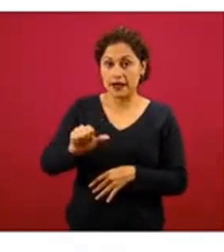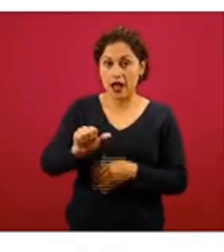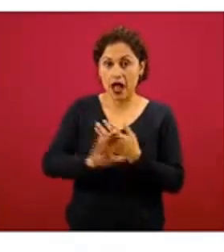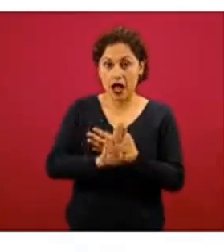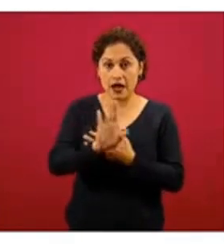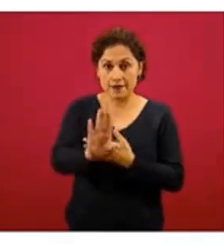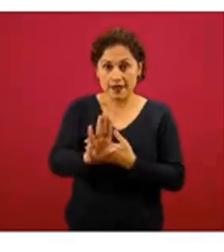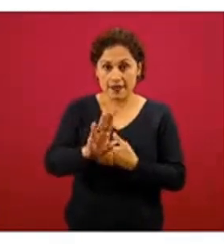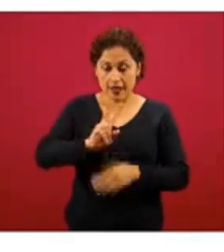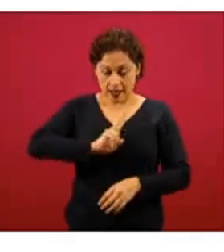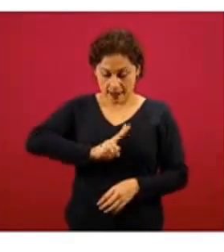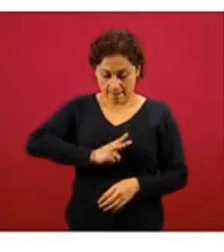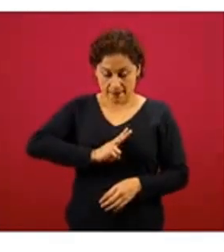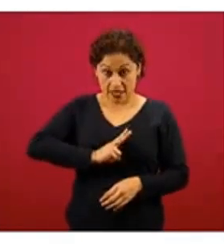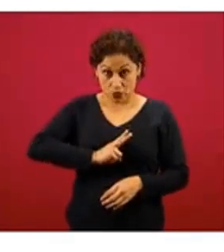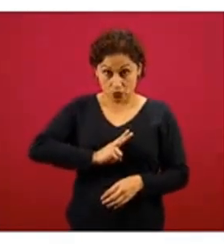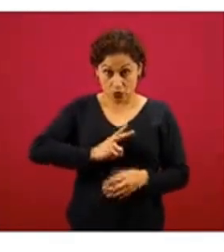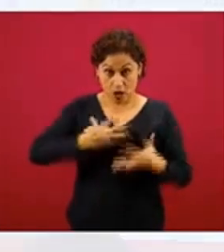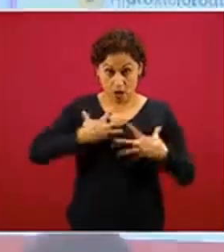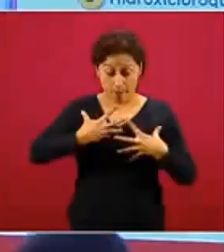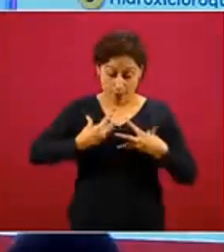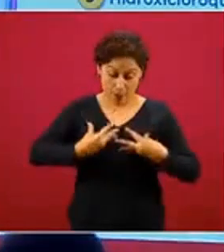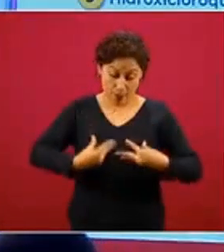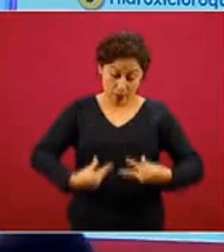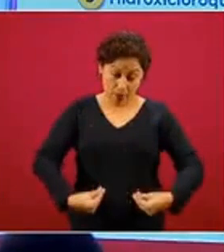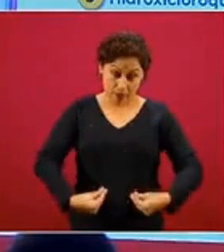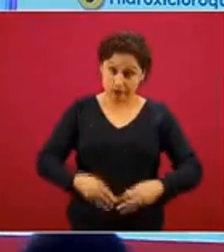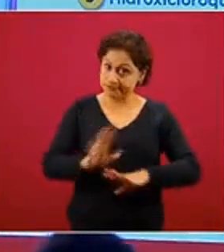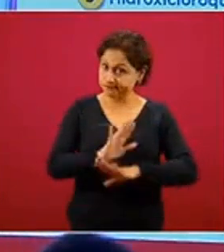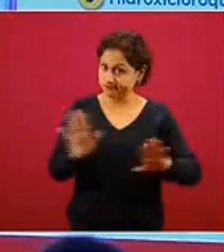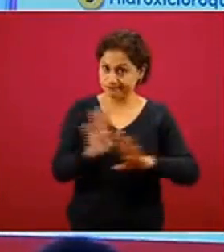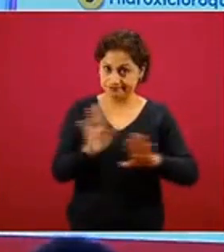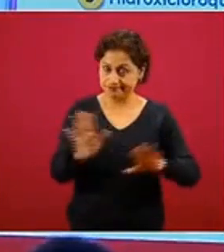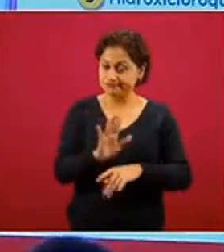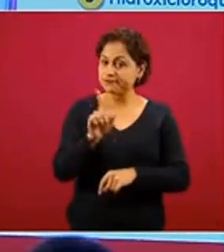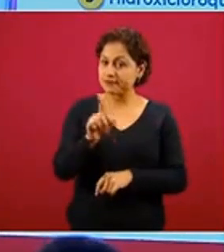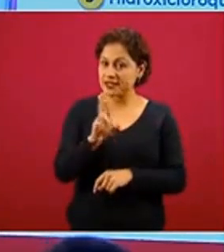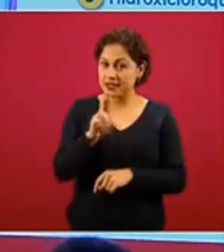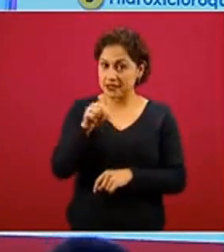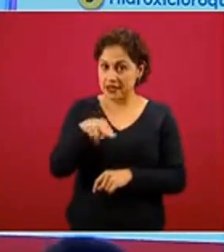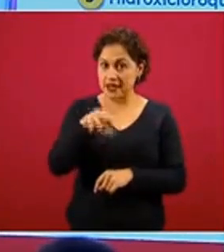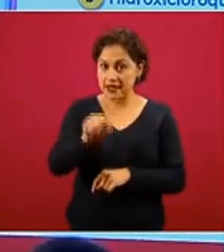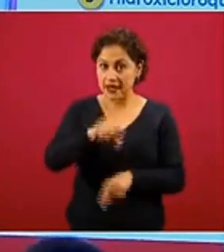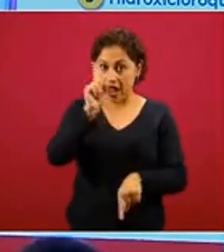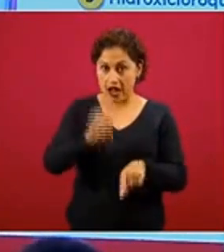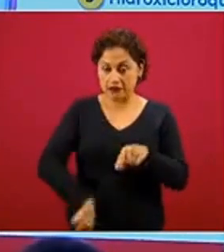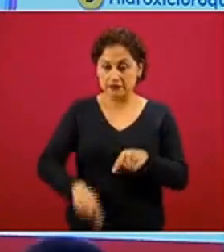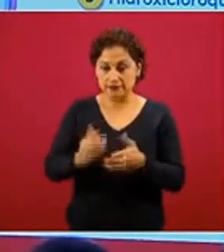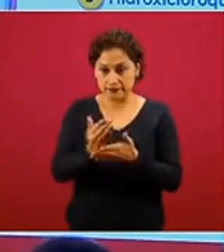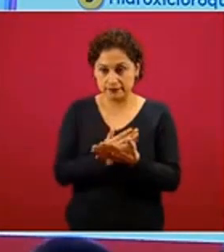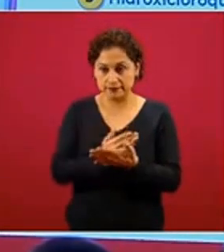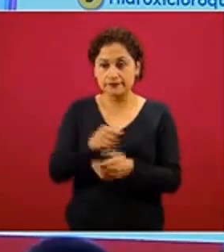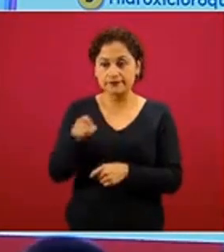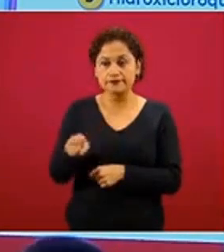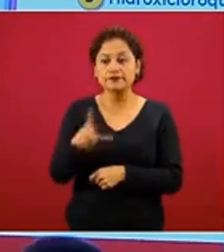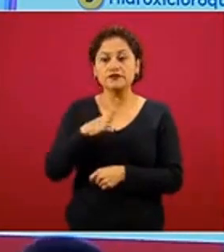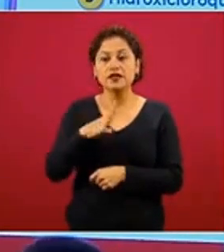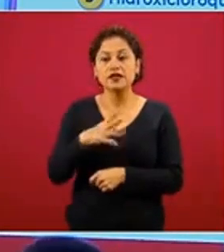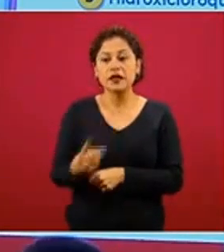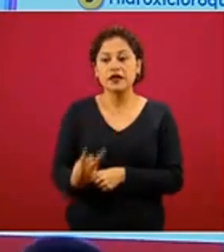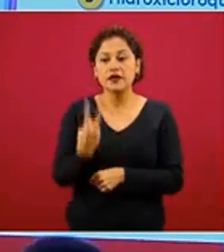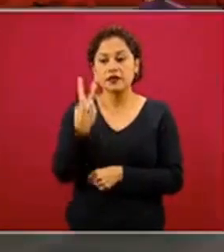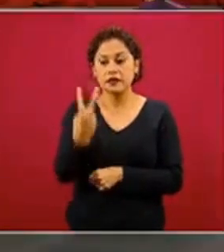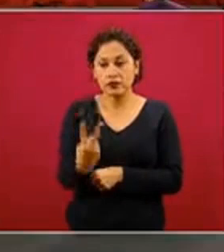que tengamos en un día 1 millón de copias, y aquí actúa el liponavir y el ritonavir, que son